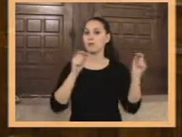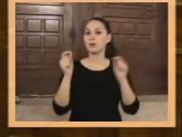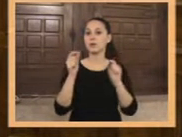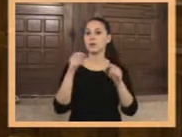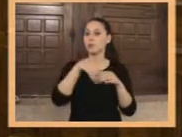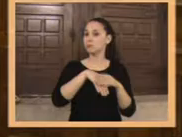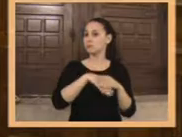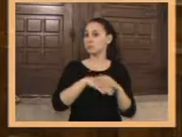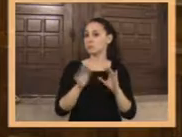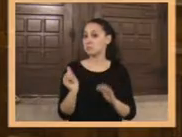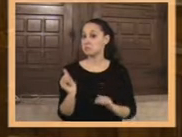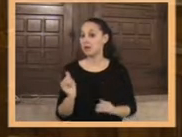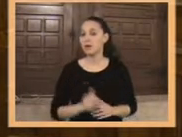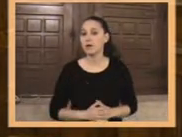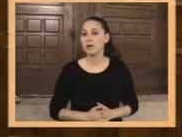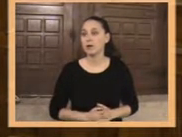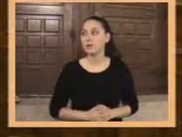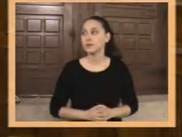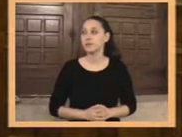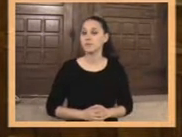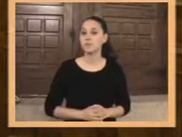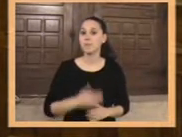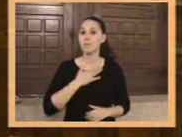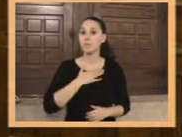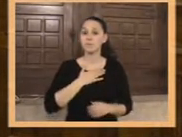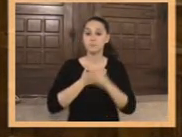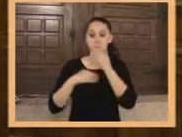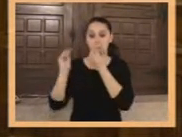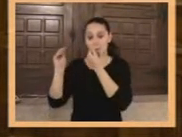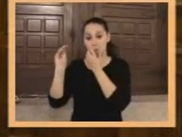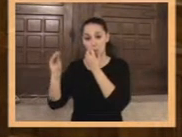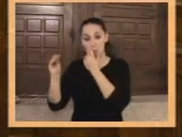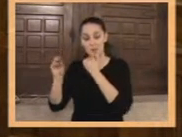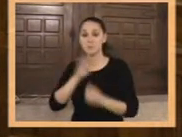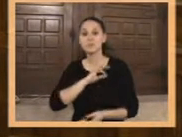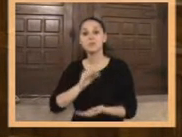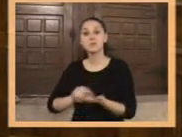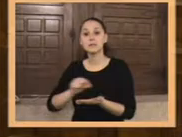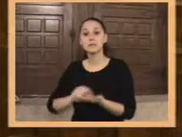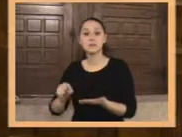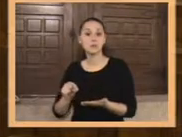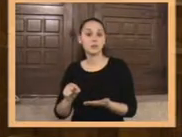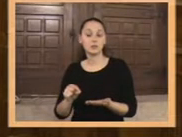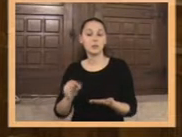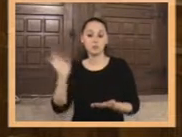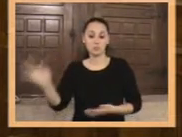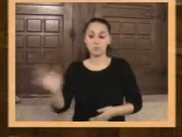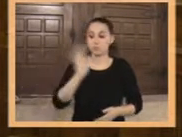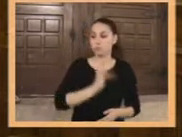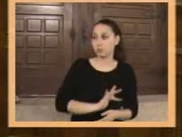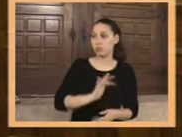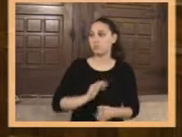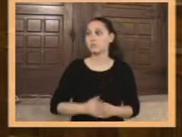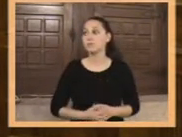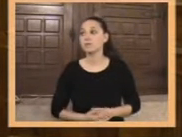moción de urgencia, que el tema del IBI, que es lo que vamos a hablar. Y mi pregunta simplemente al señor secretario, digo, si es por orden, si va la suya primero o va la nuestra primero. Primero por